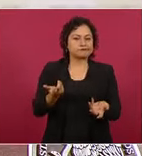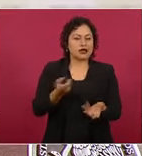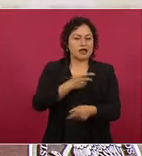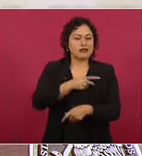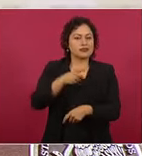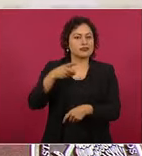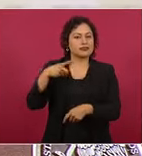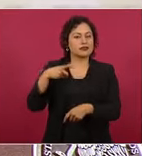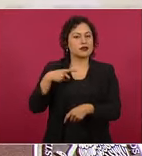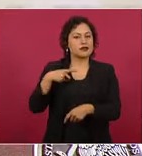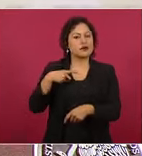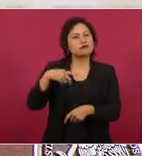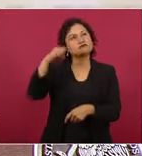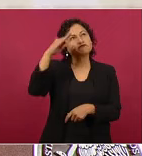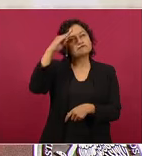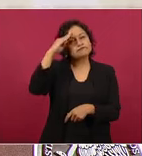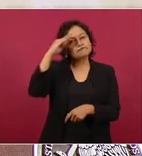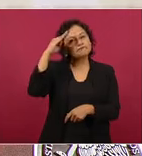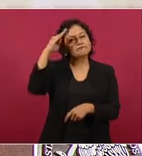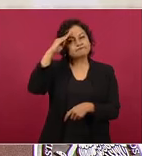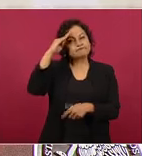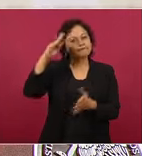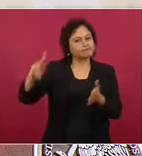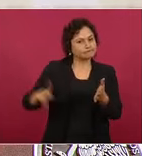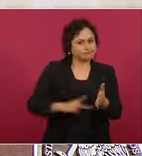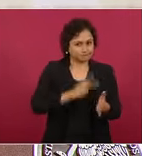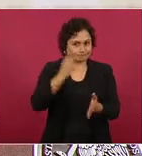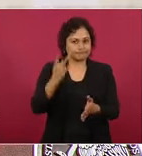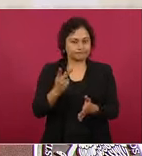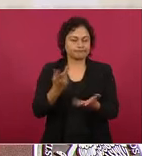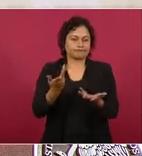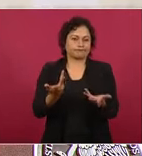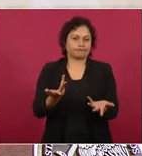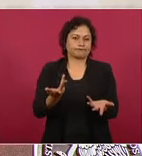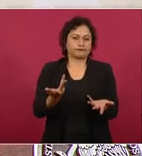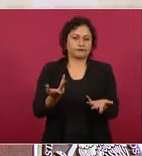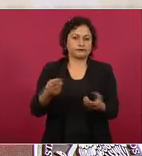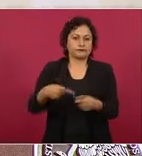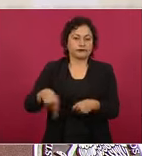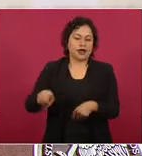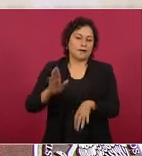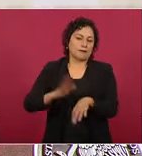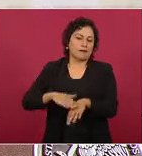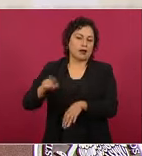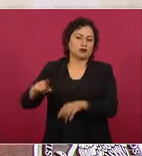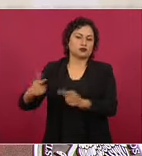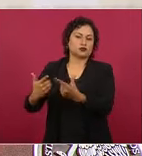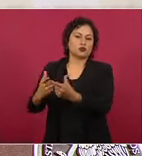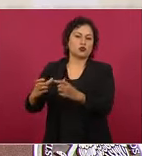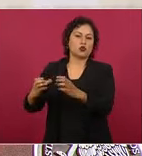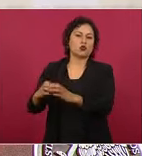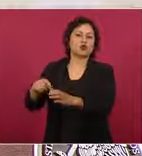replantearse, sobre todo los legisladores de oposición,